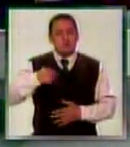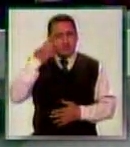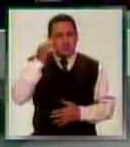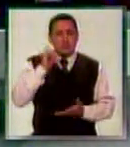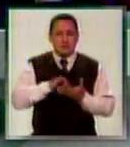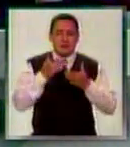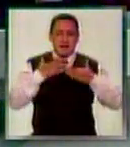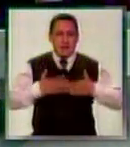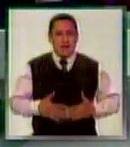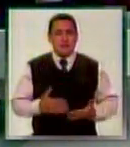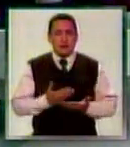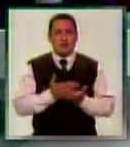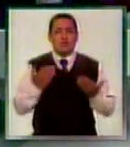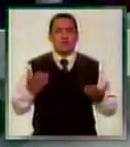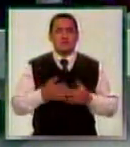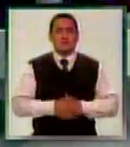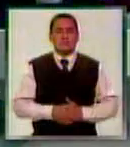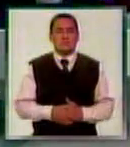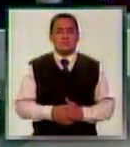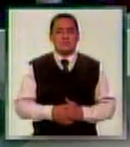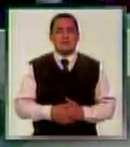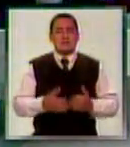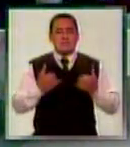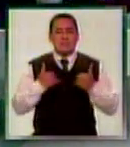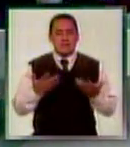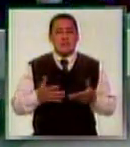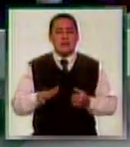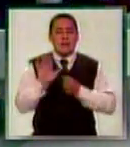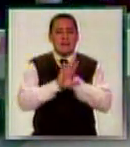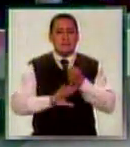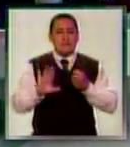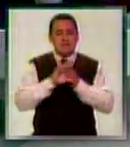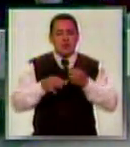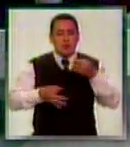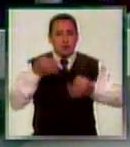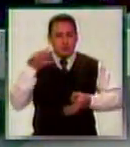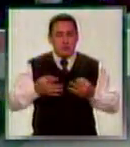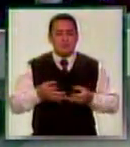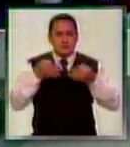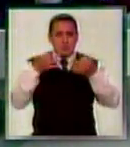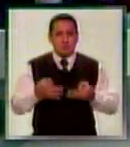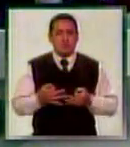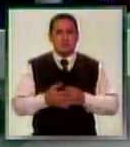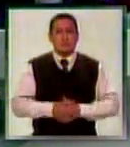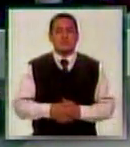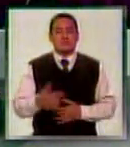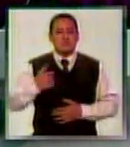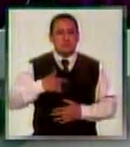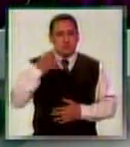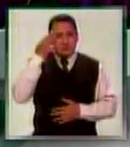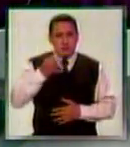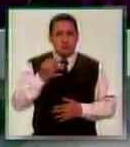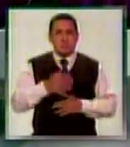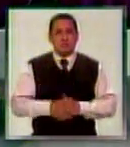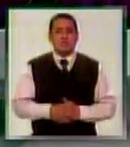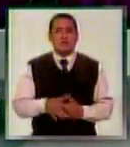la calma en estos casos, tener la defensa jurídica adecuada. Yo estoy seguro que